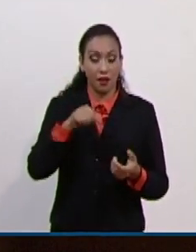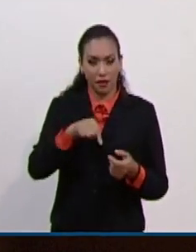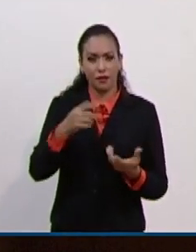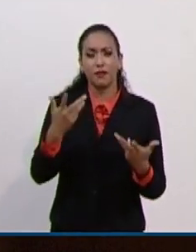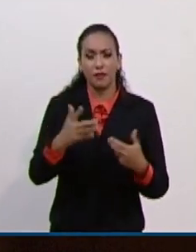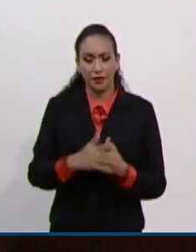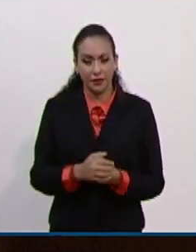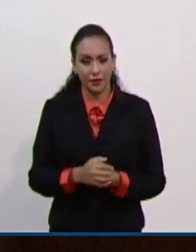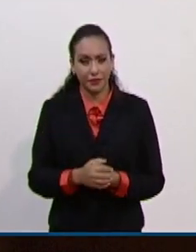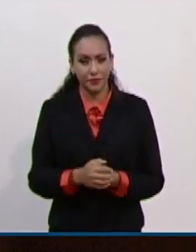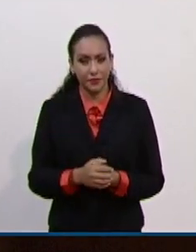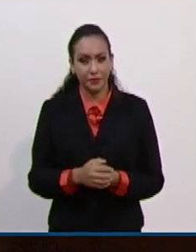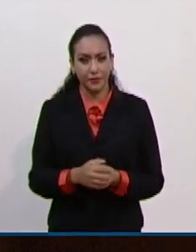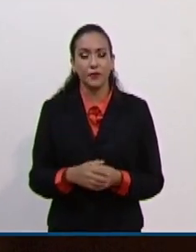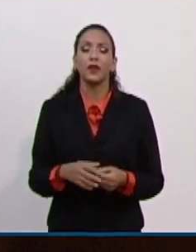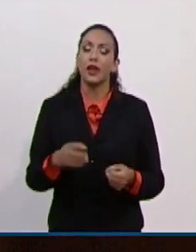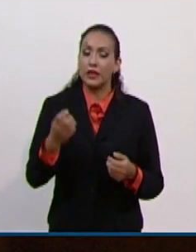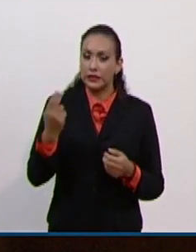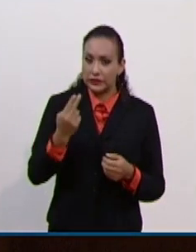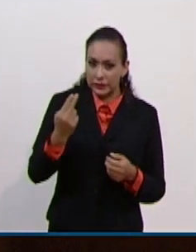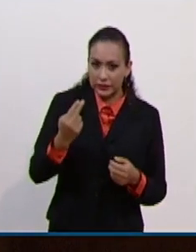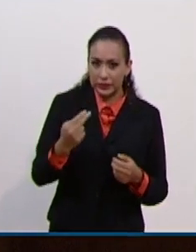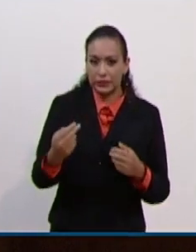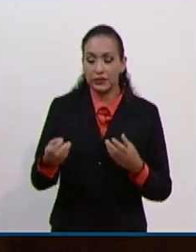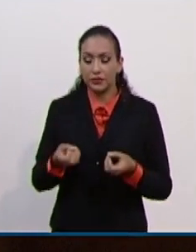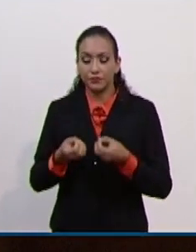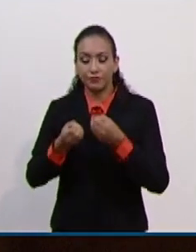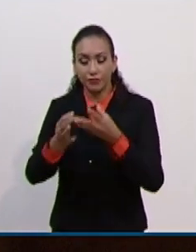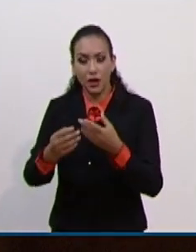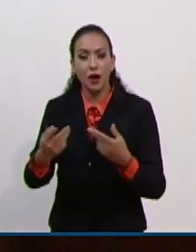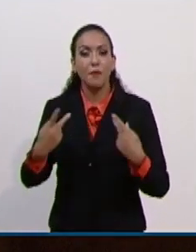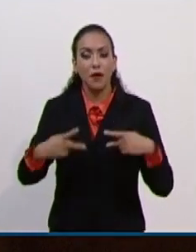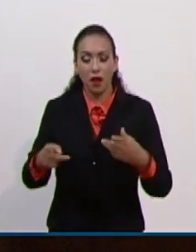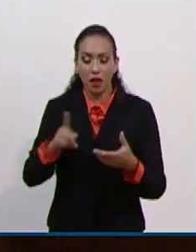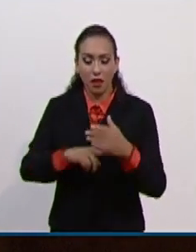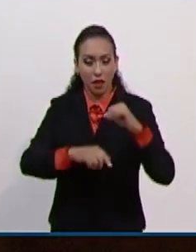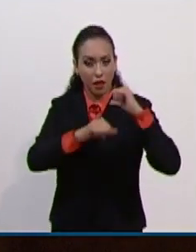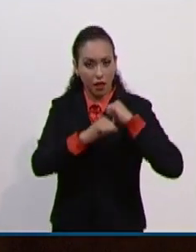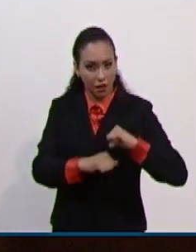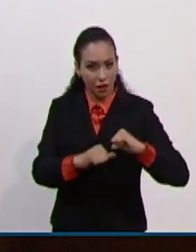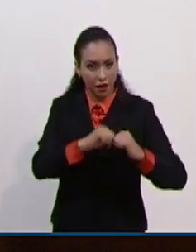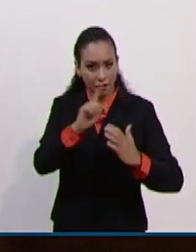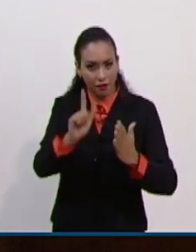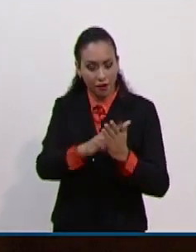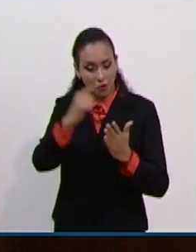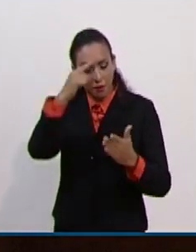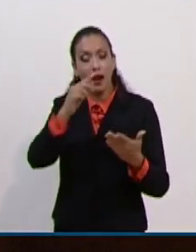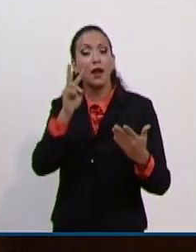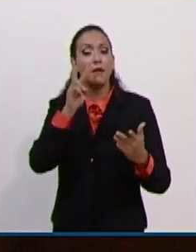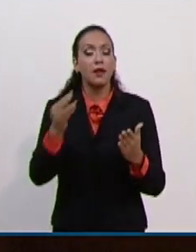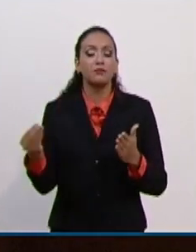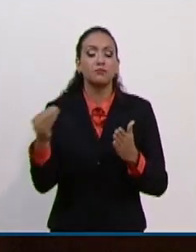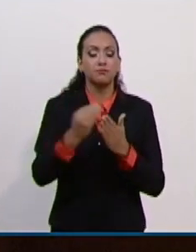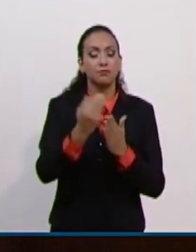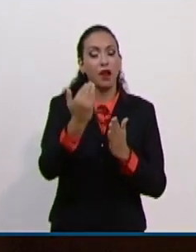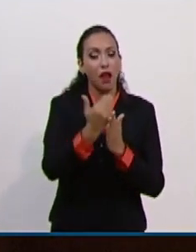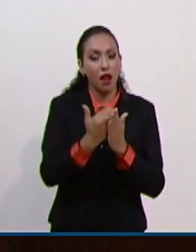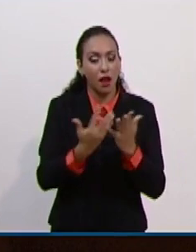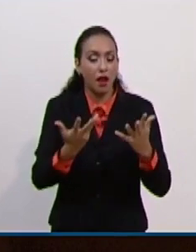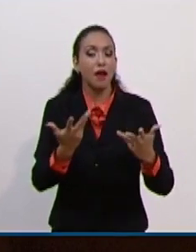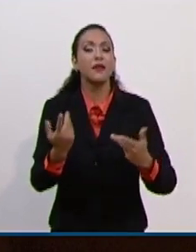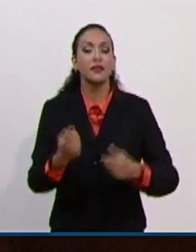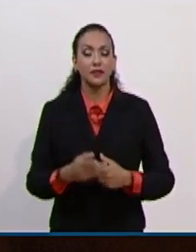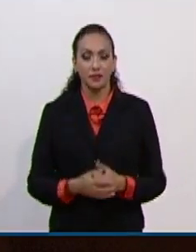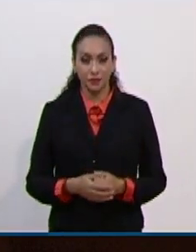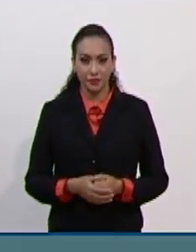efecto declarativo, por lo que debe comunicarse a las legislaturas locales para que procedan como corresponde en ejercicio de sus